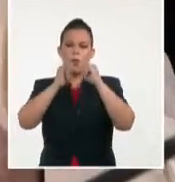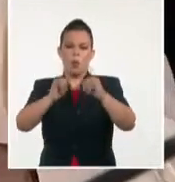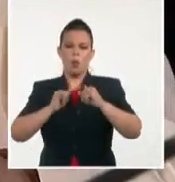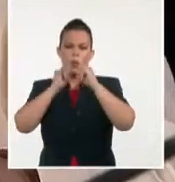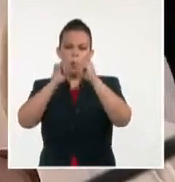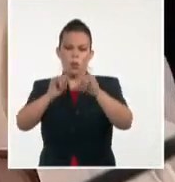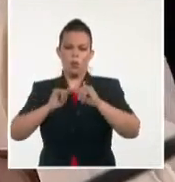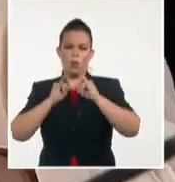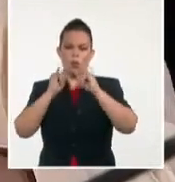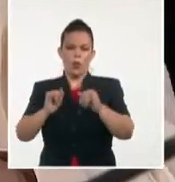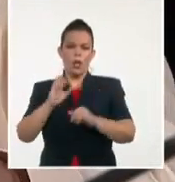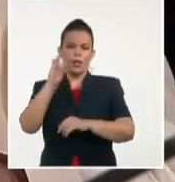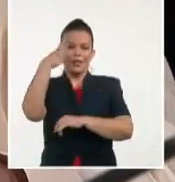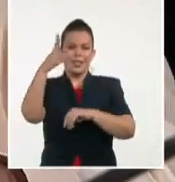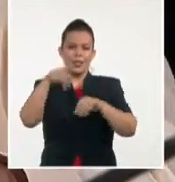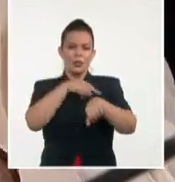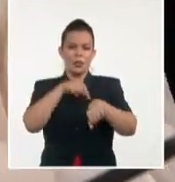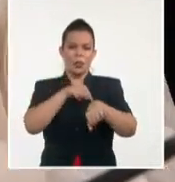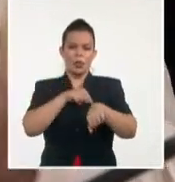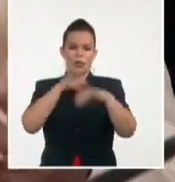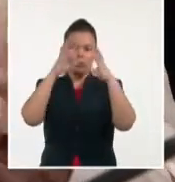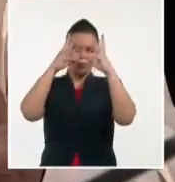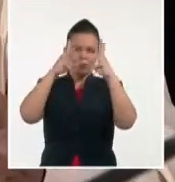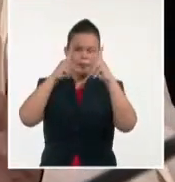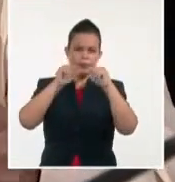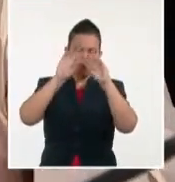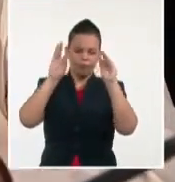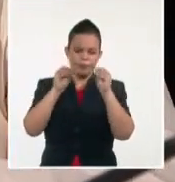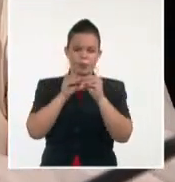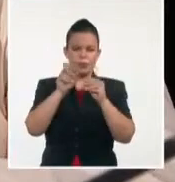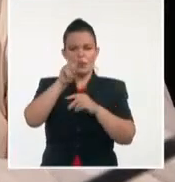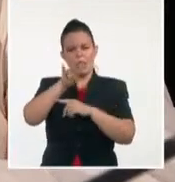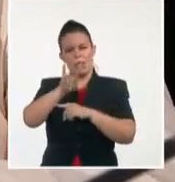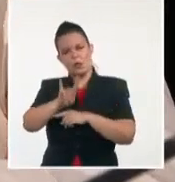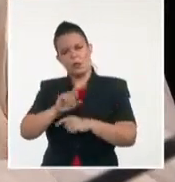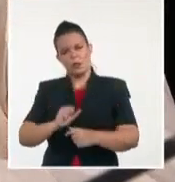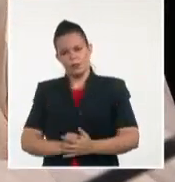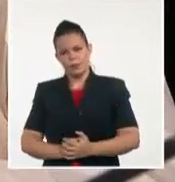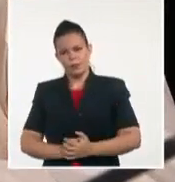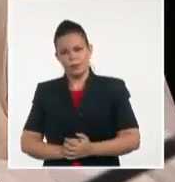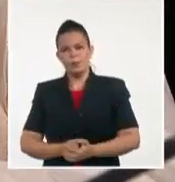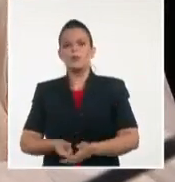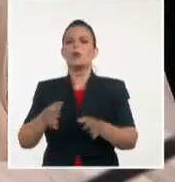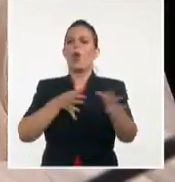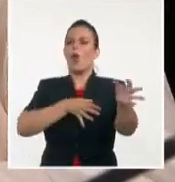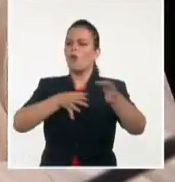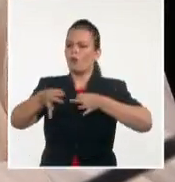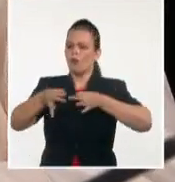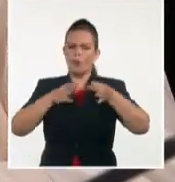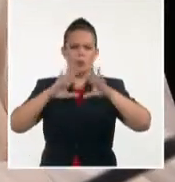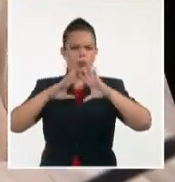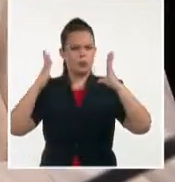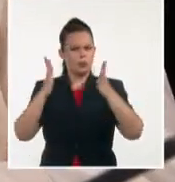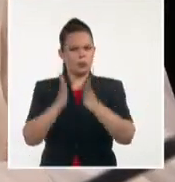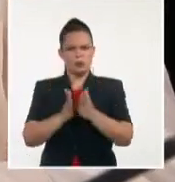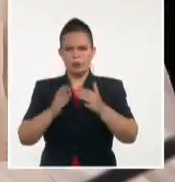en un total de 29 avisos que se han estado haciendo. Ha funcionado todo el sistema como se conoce,